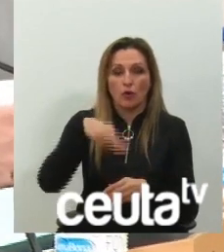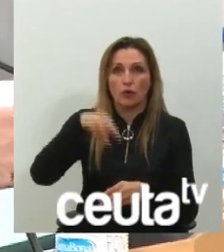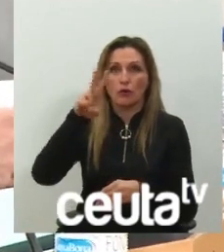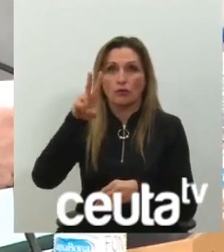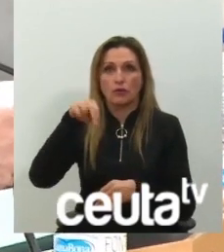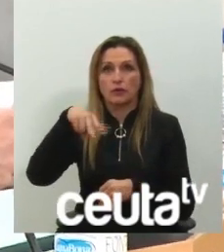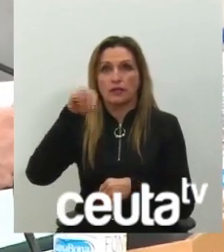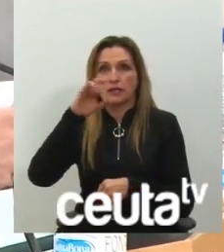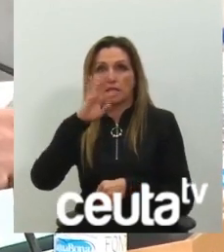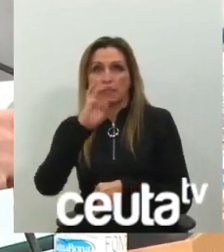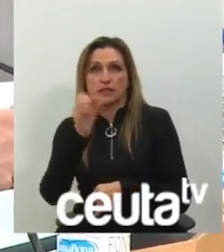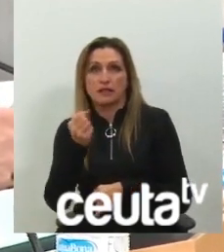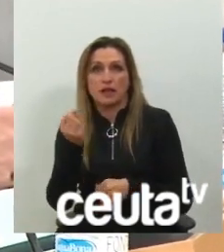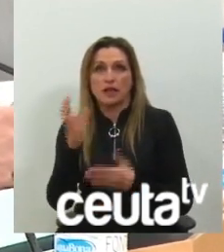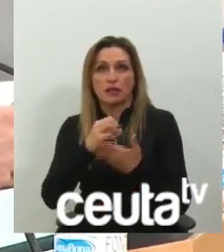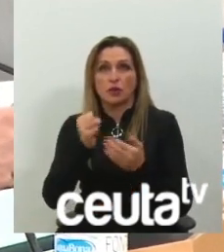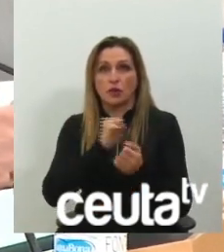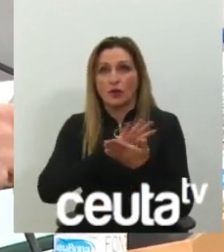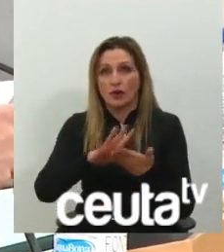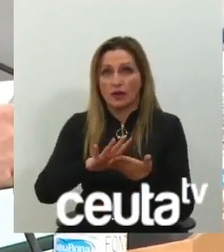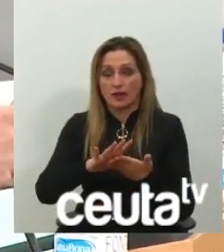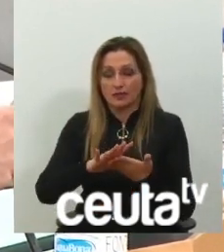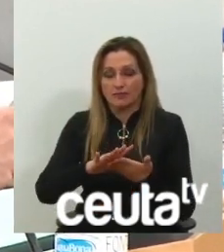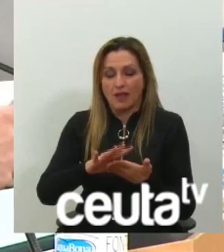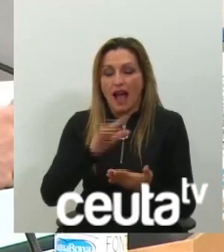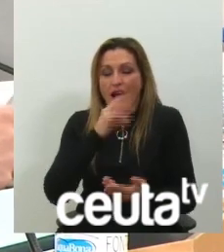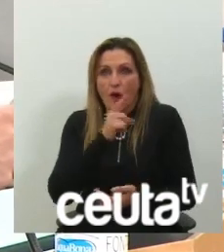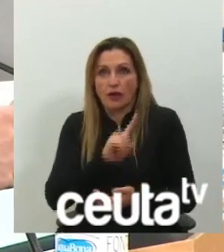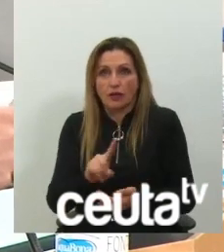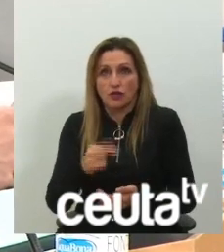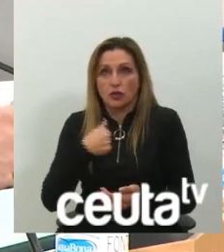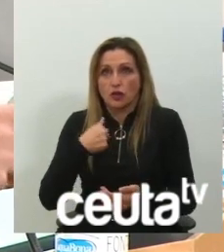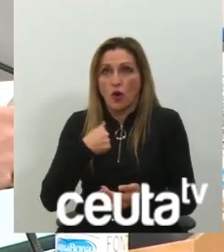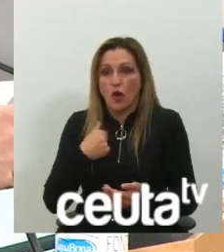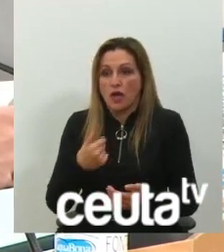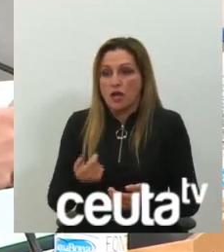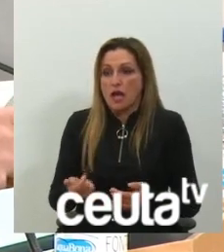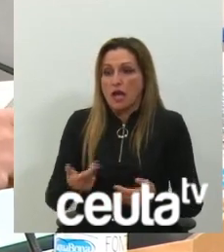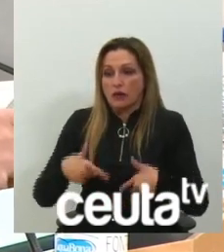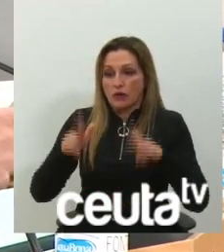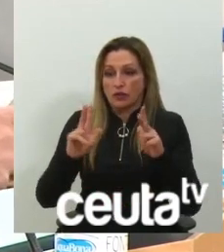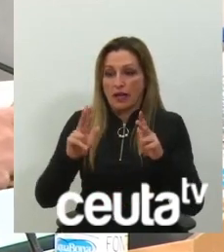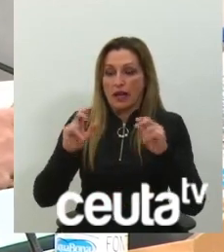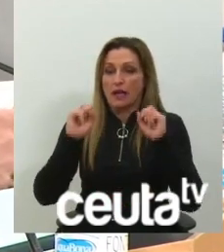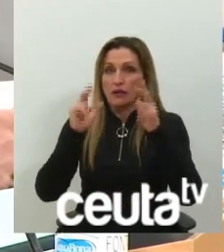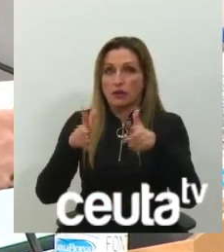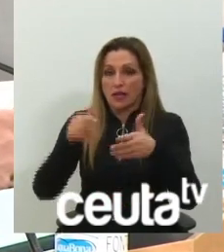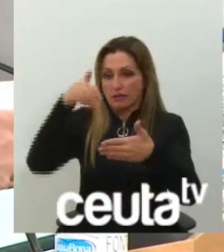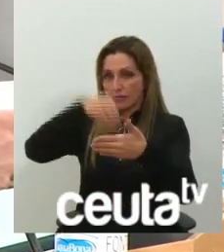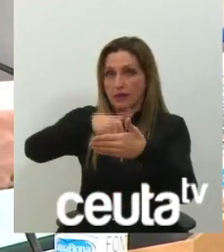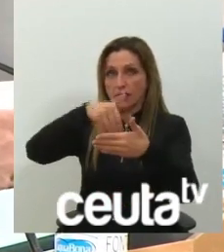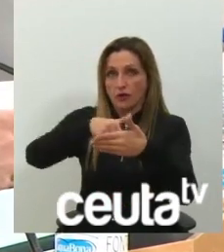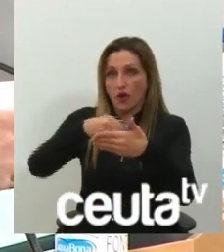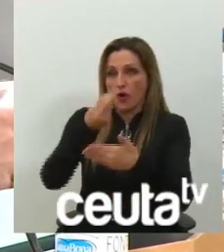pues de momento no es gratis entonces tengo que tengo que alojarse en un hotel tengo que desayunar tengo que comer y tengo que